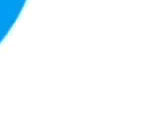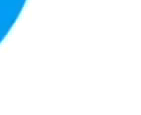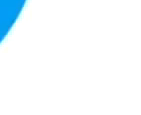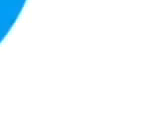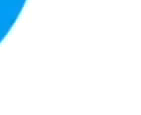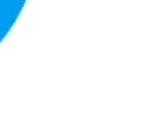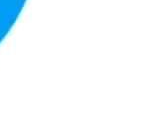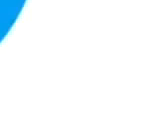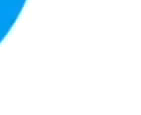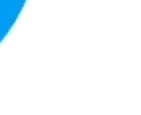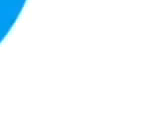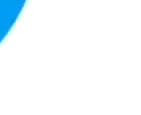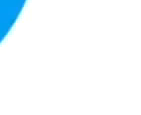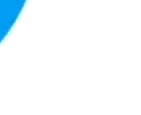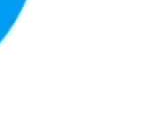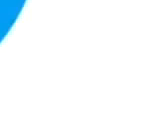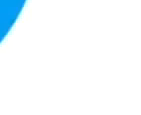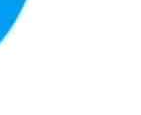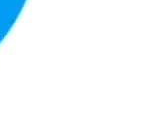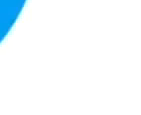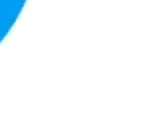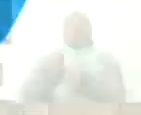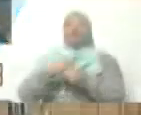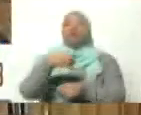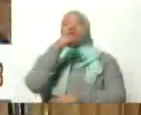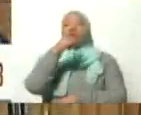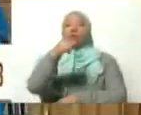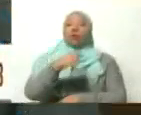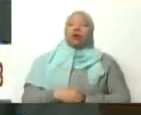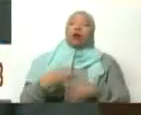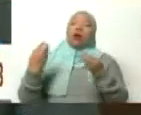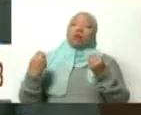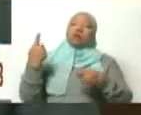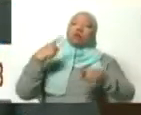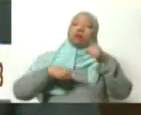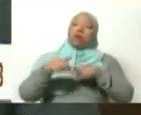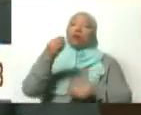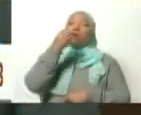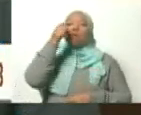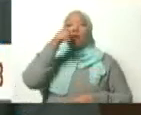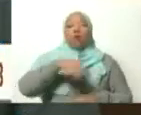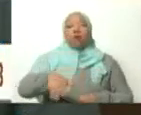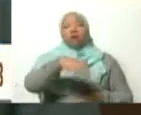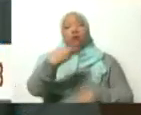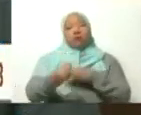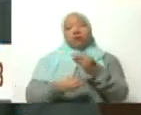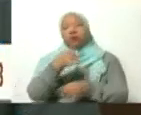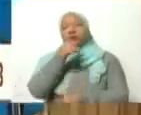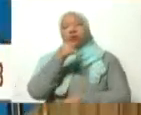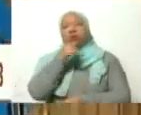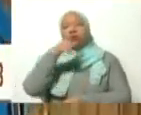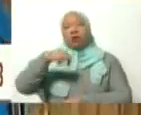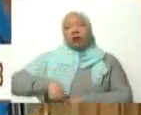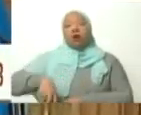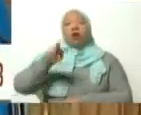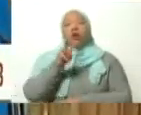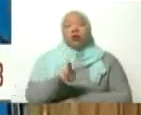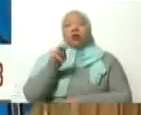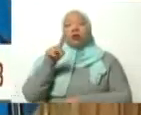las emprendedoras. Yo quiero aquí informar que muchas de las compras públicas que se han hecho en este